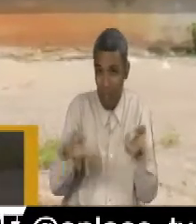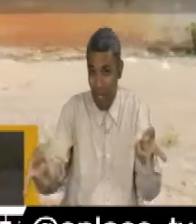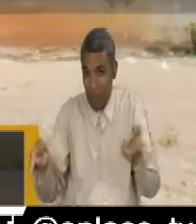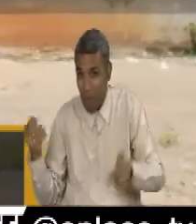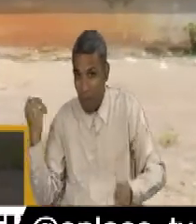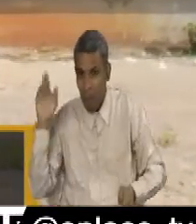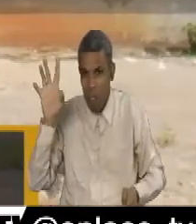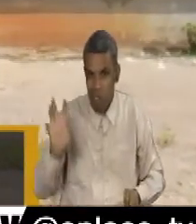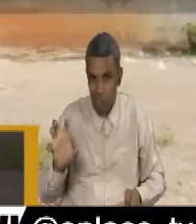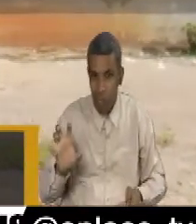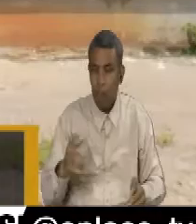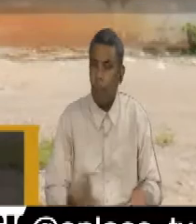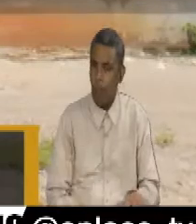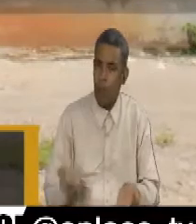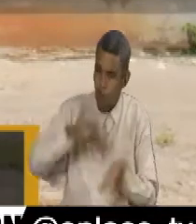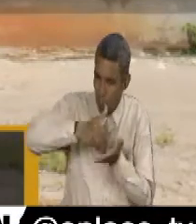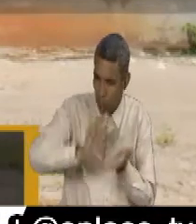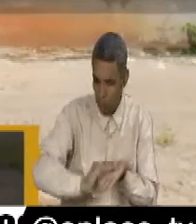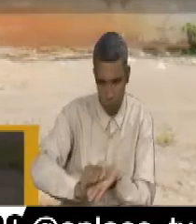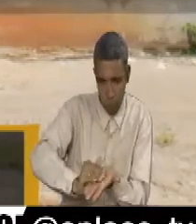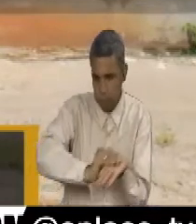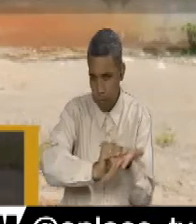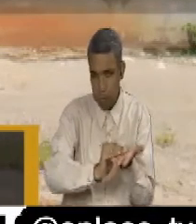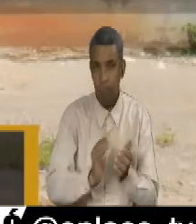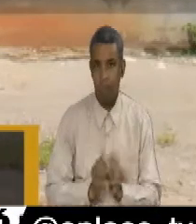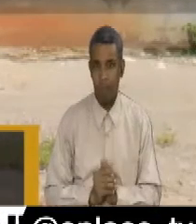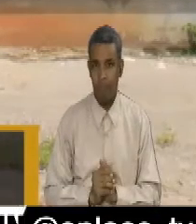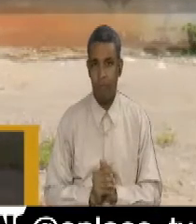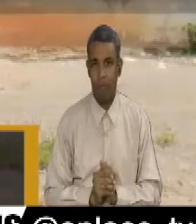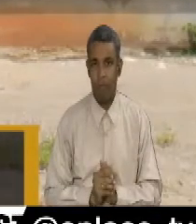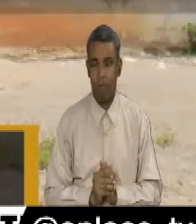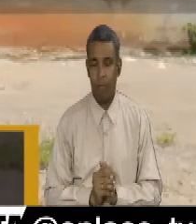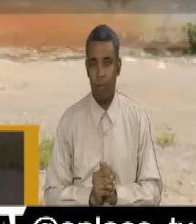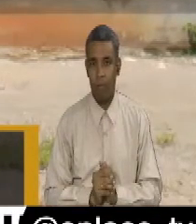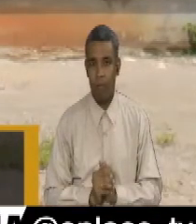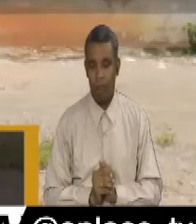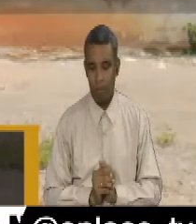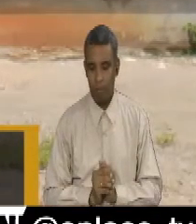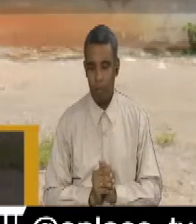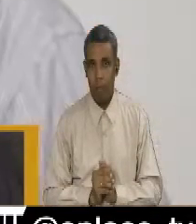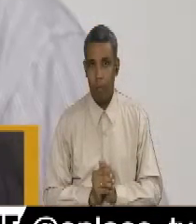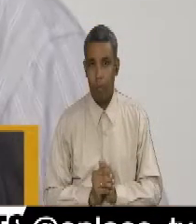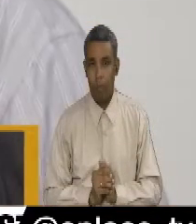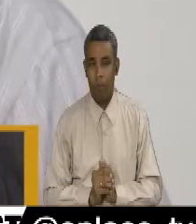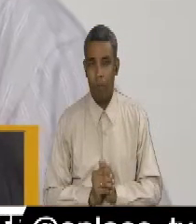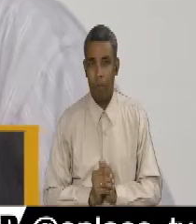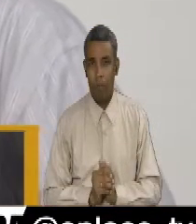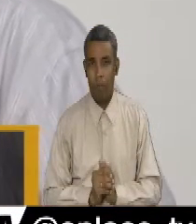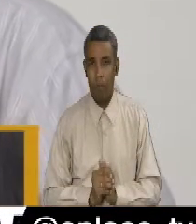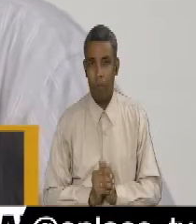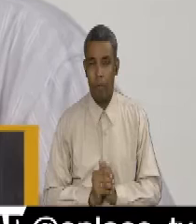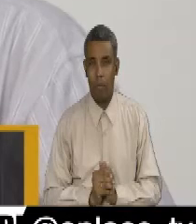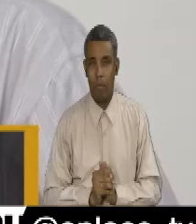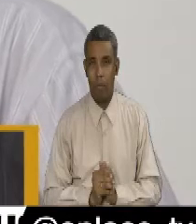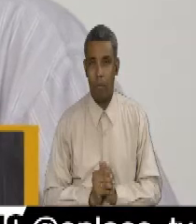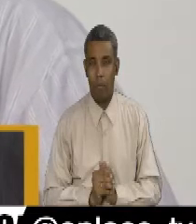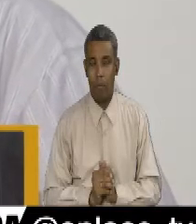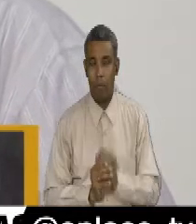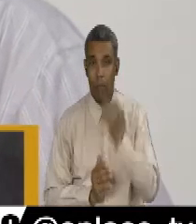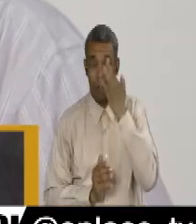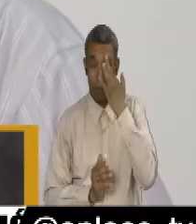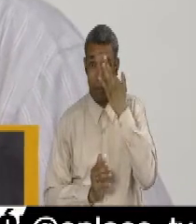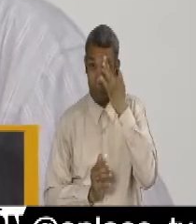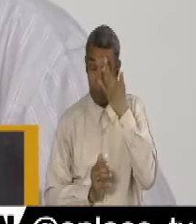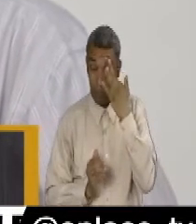completo abandono. Tenemos referencia dicha por el arquitecto y el ingeniero de la obra,